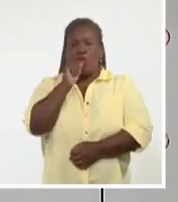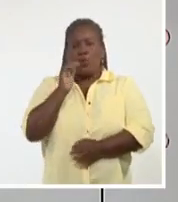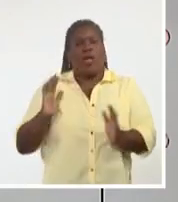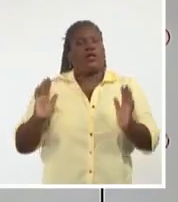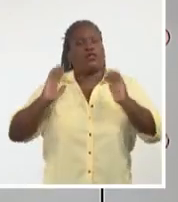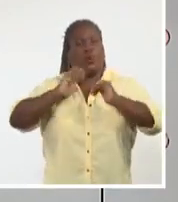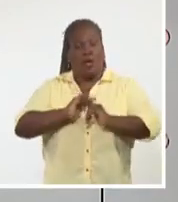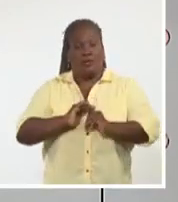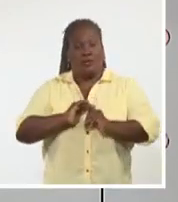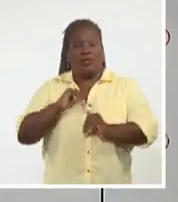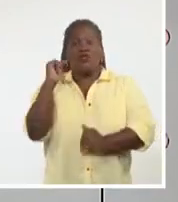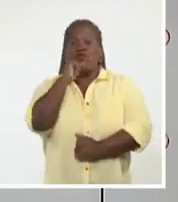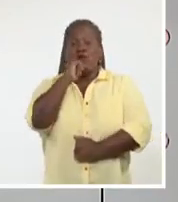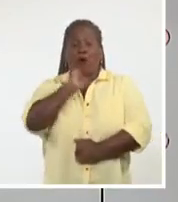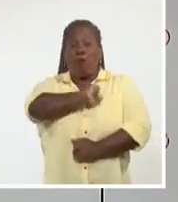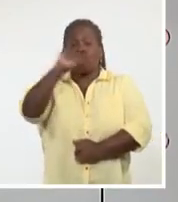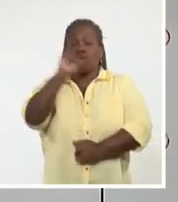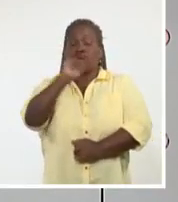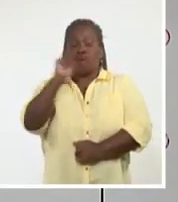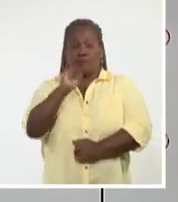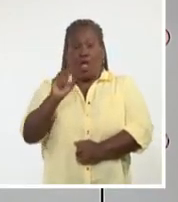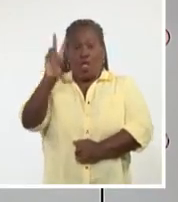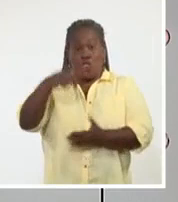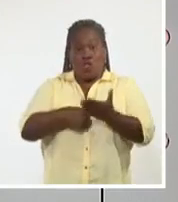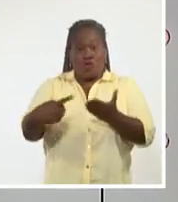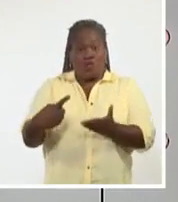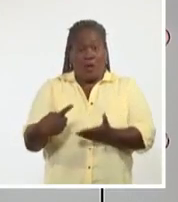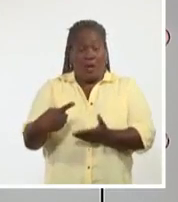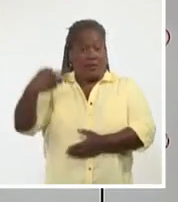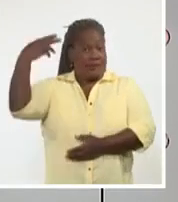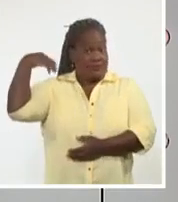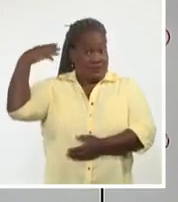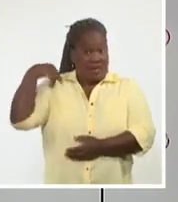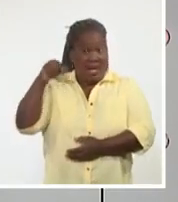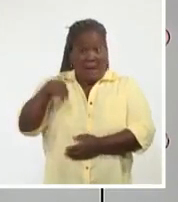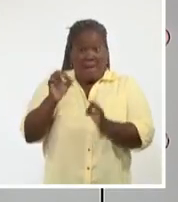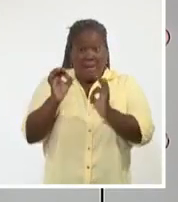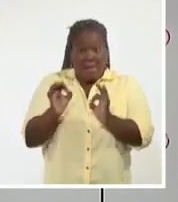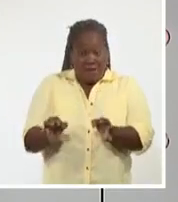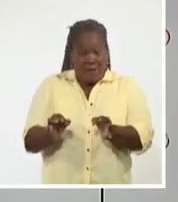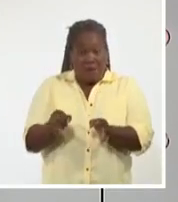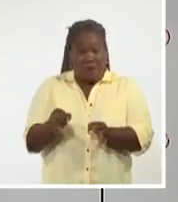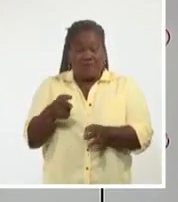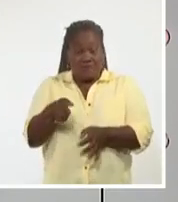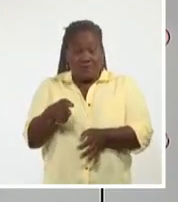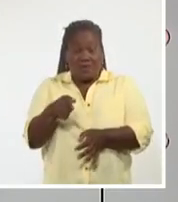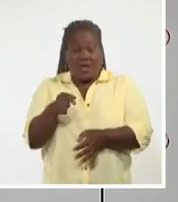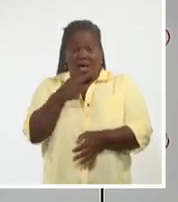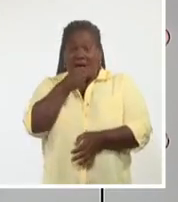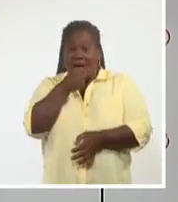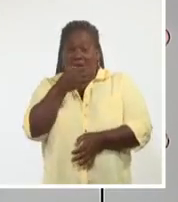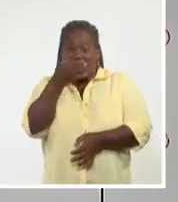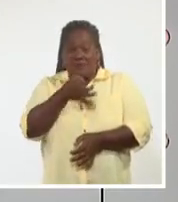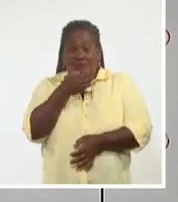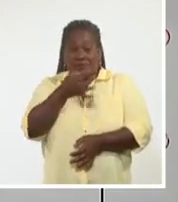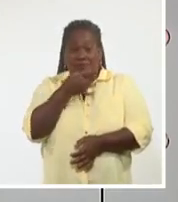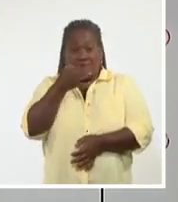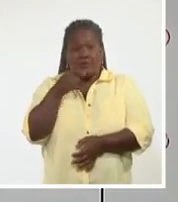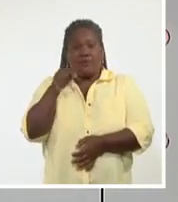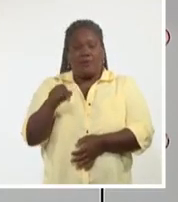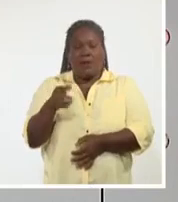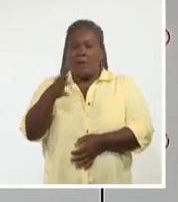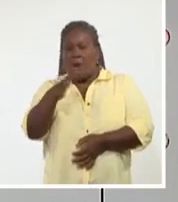los rojos arrasaron y hace apenas dos semanas en este mismo espacio alertábamos que la participación estaría en el entorno del